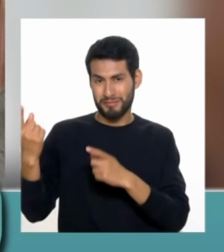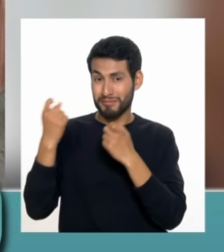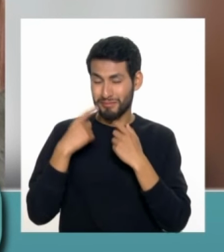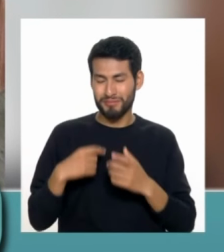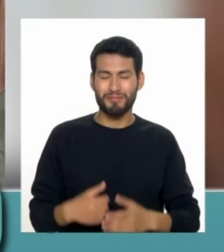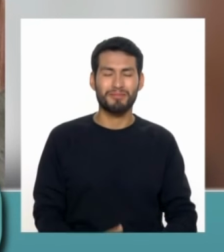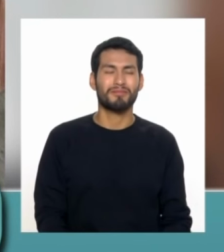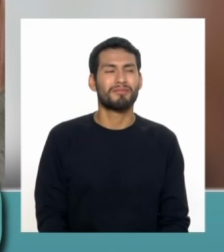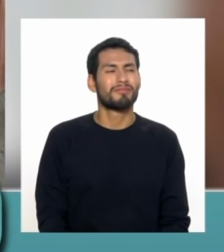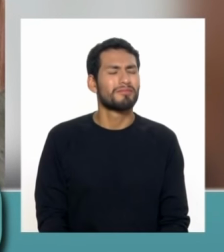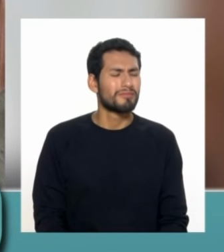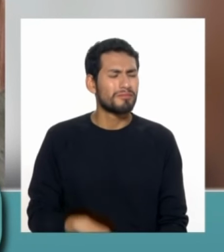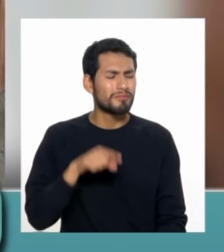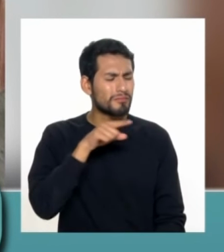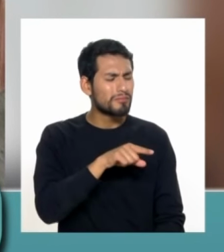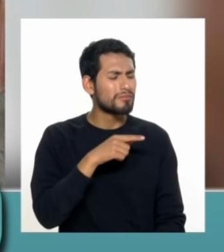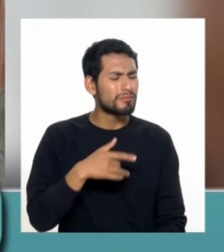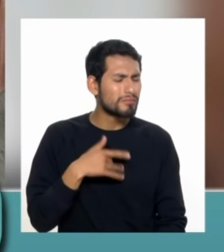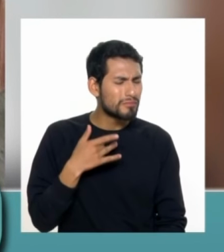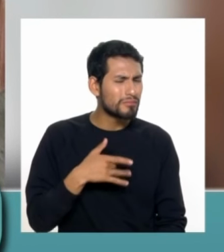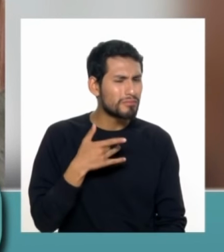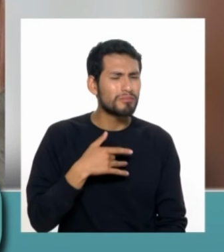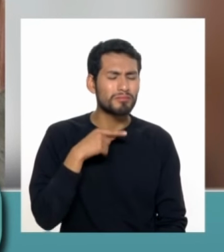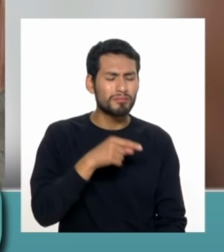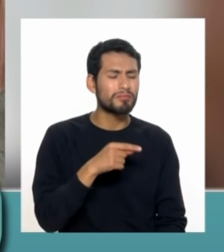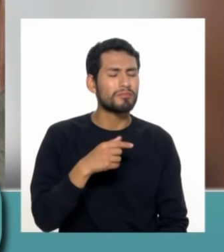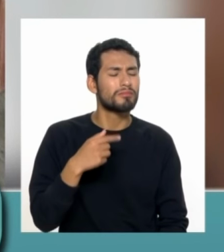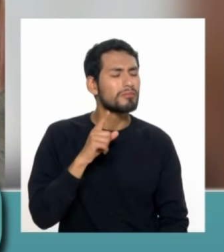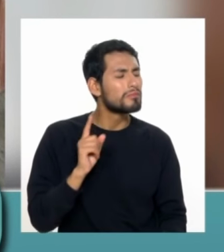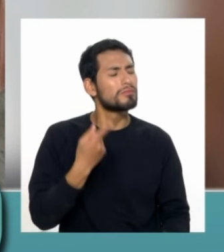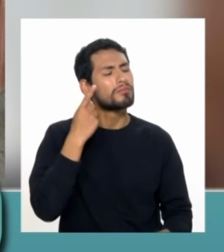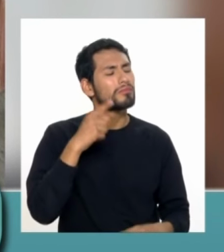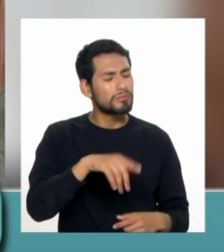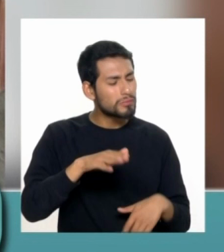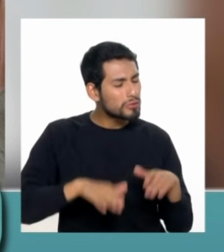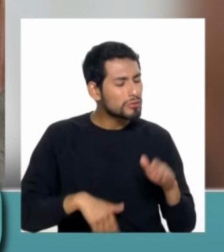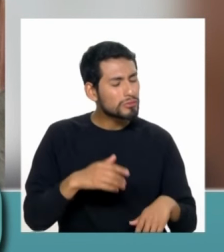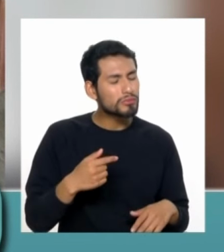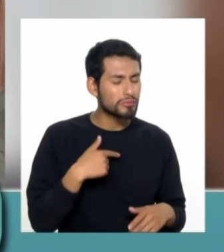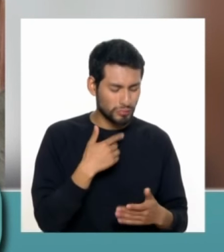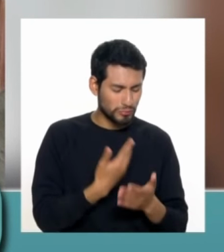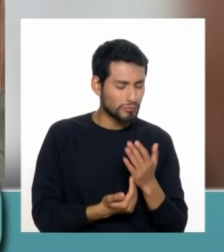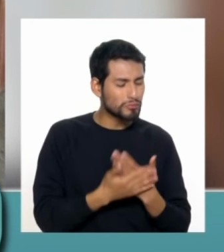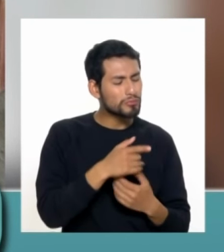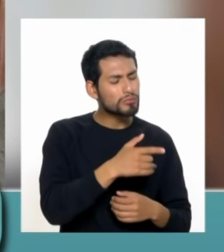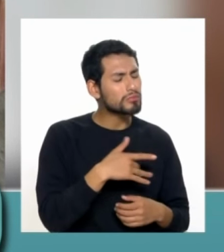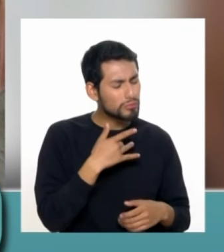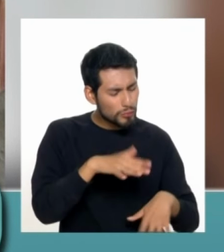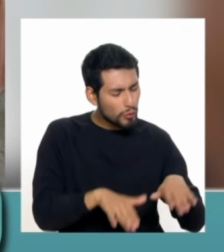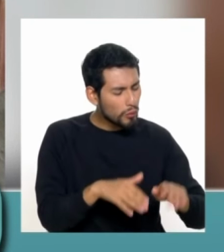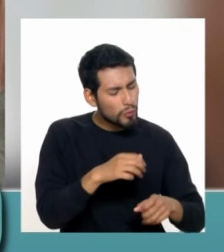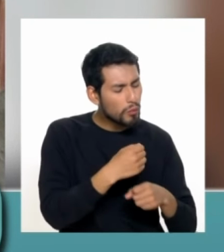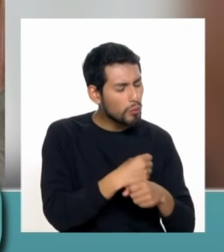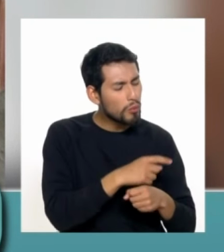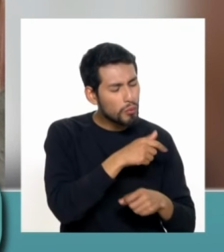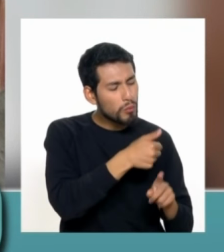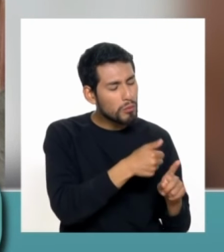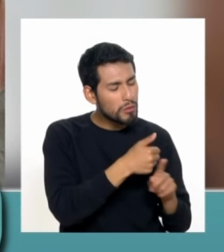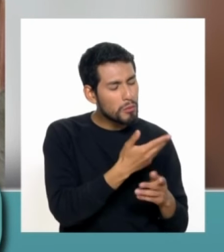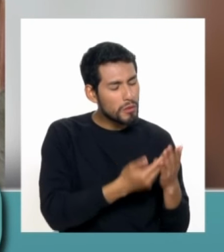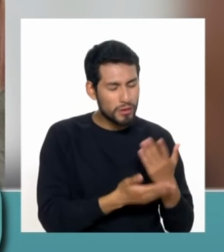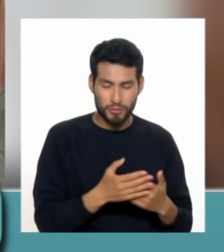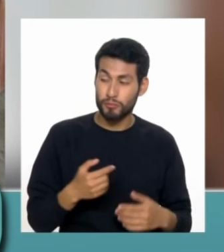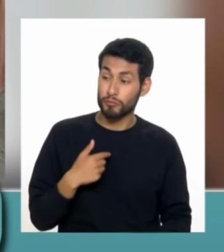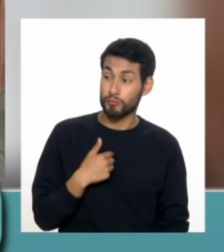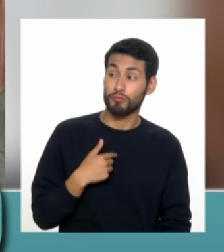a mí qué sentí yo el día que hice mi primer cajón, que lo hice con mis manos propias, ¿no? Entonces le contesté